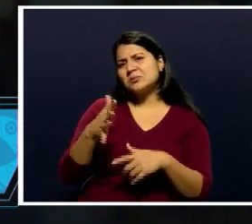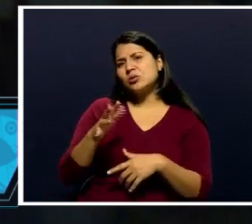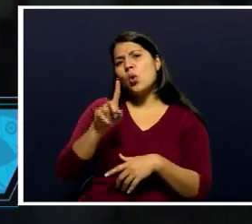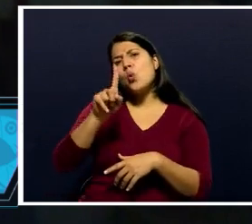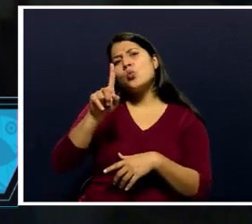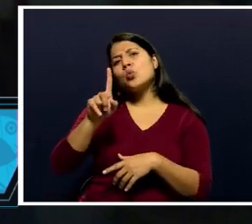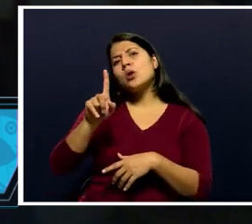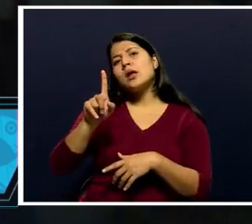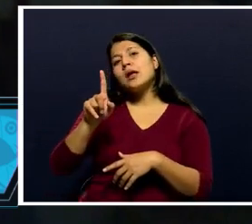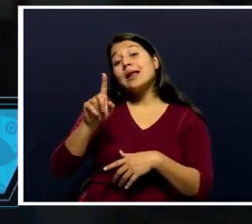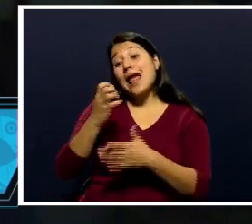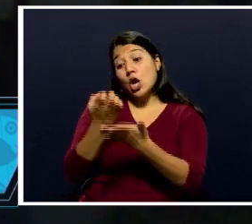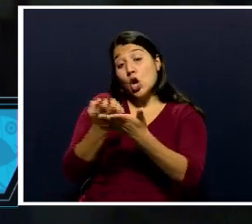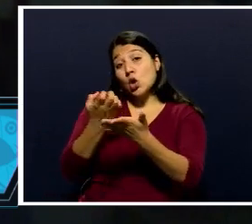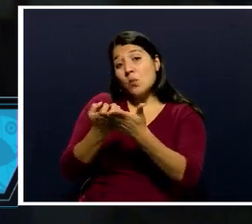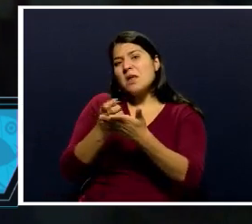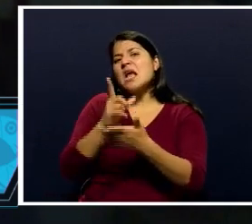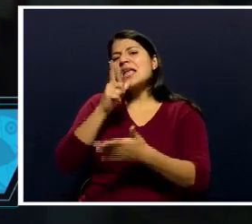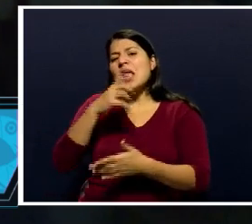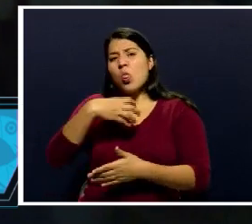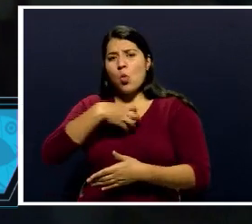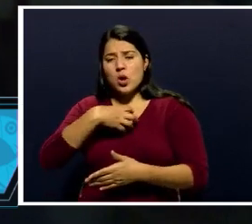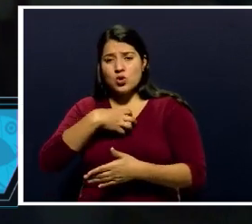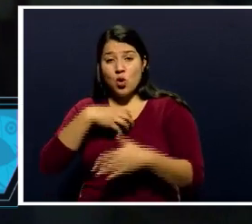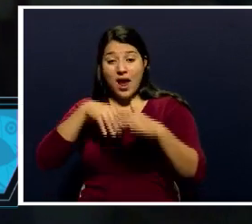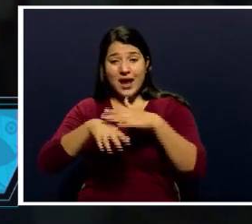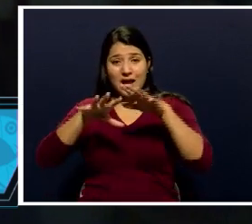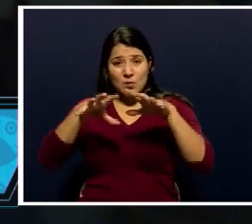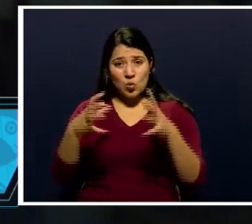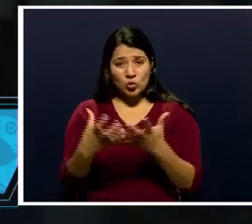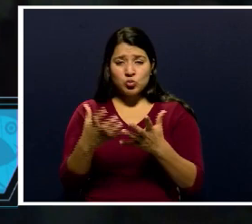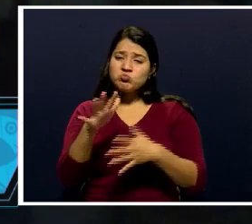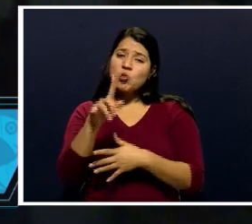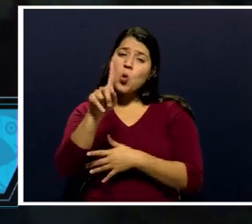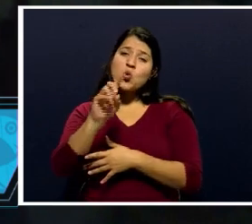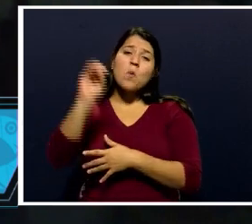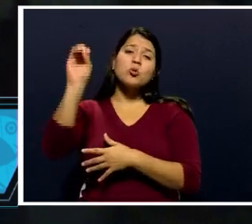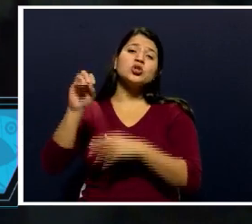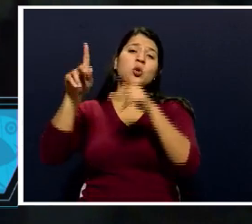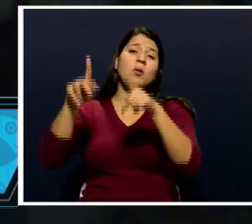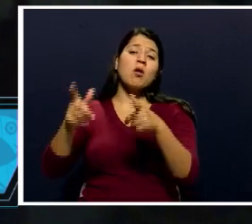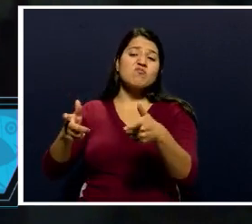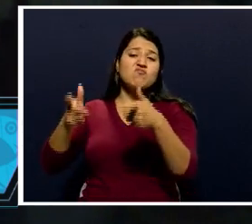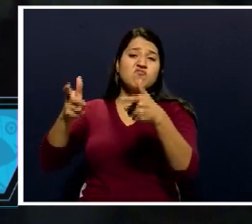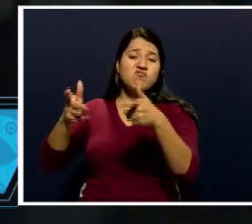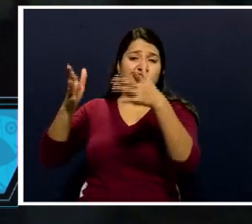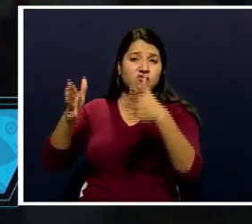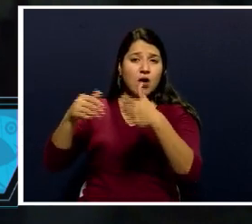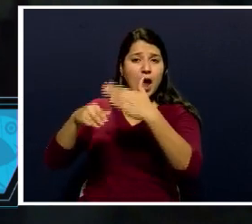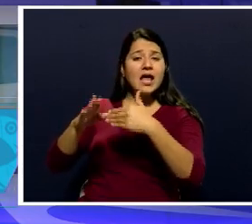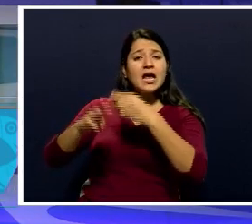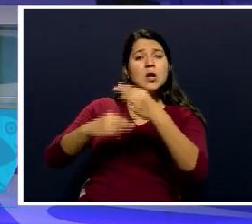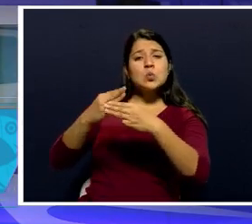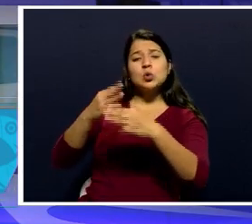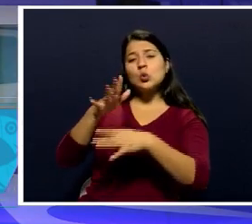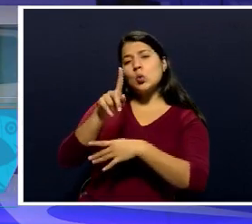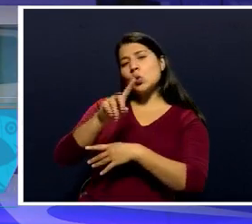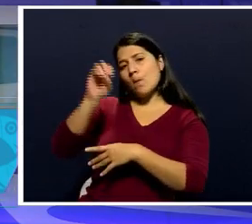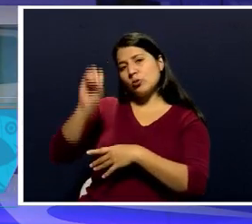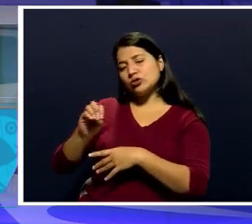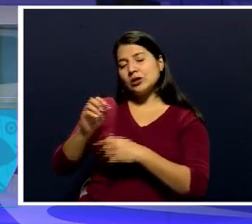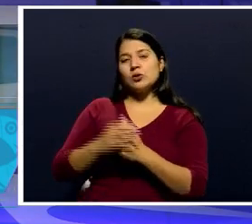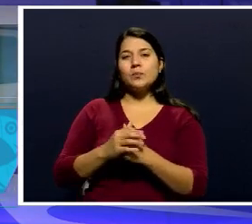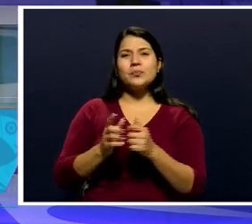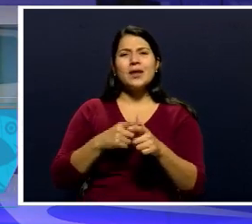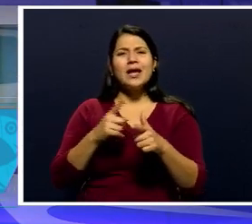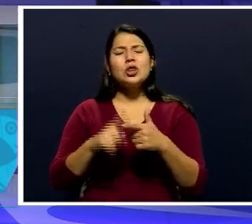más acumula riqueza. Si aceptáramos como cierto que hay una oposición entre salud y economía, ¿cuál